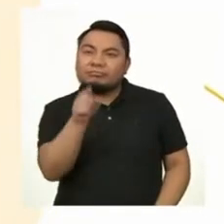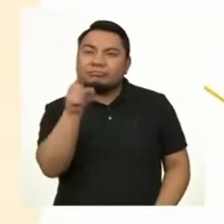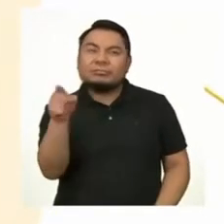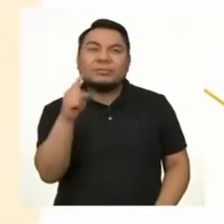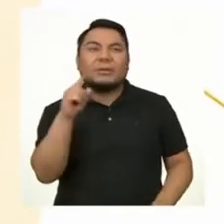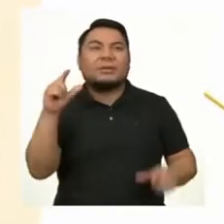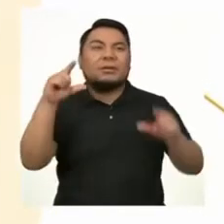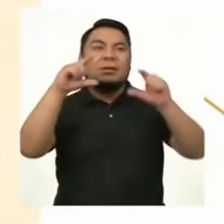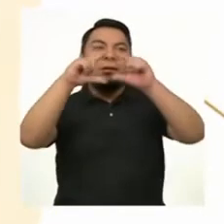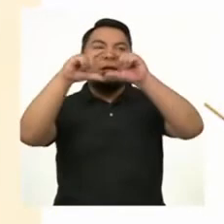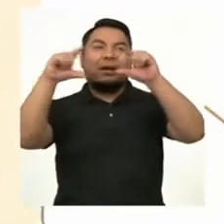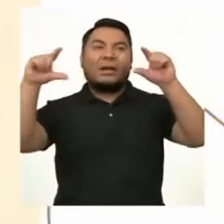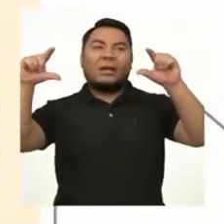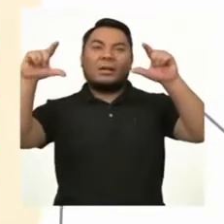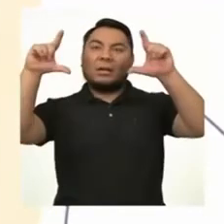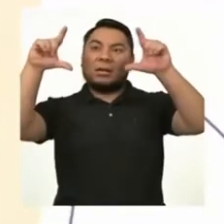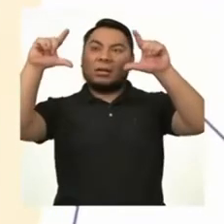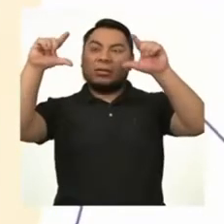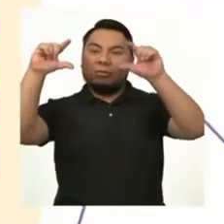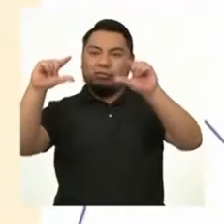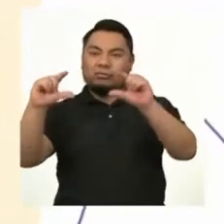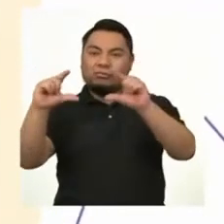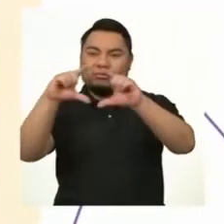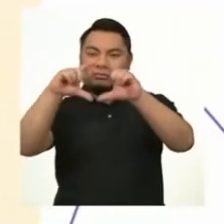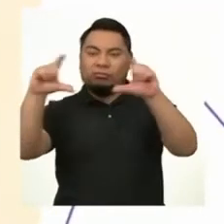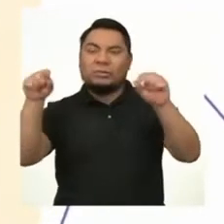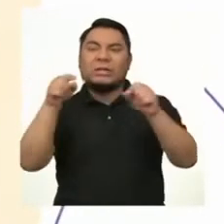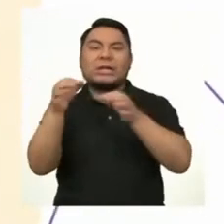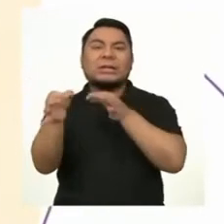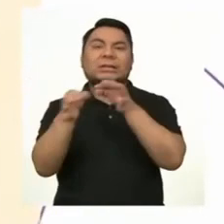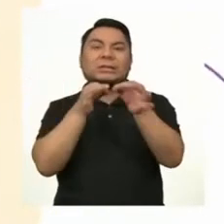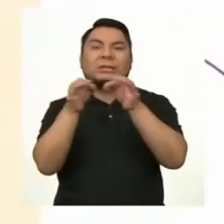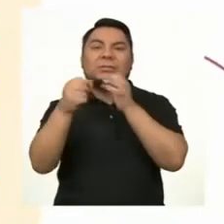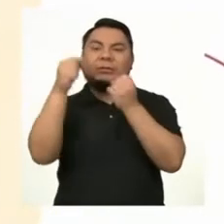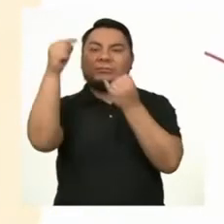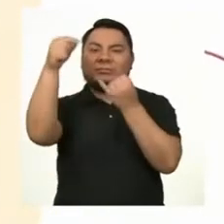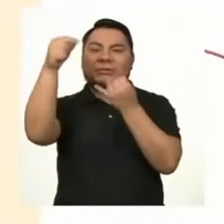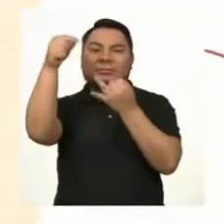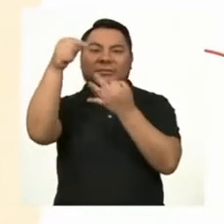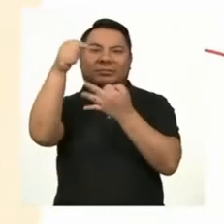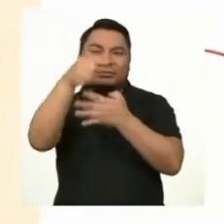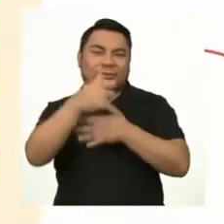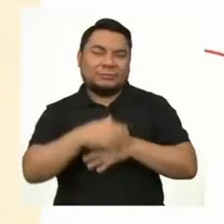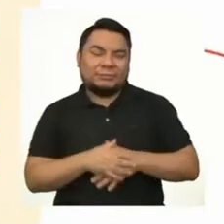más pequeño debe ser el desarrollo de cada punto.